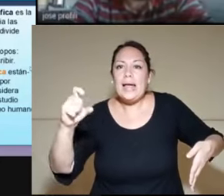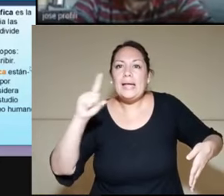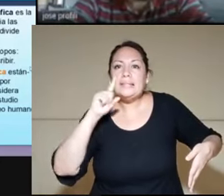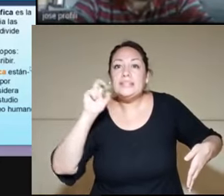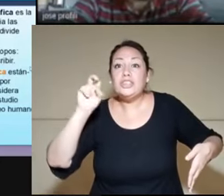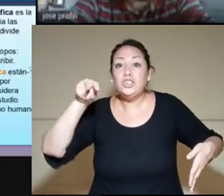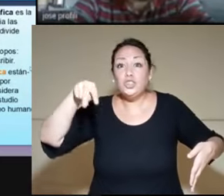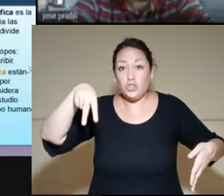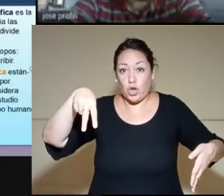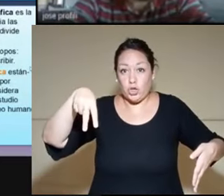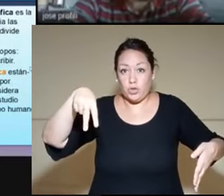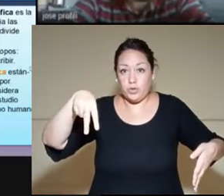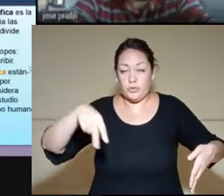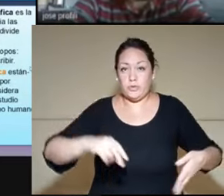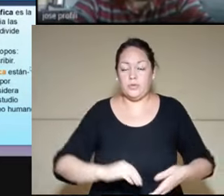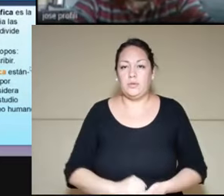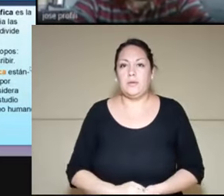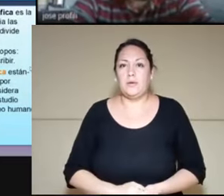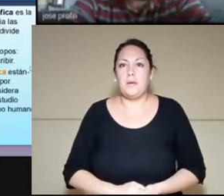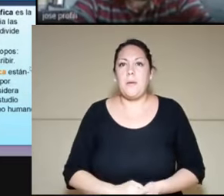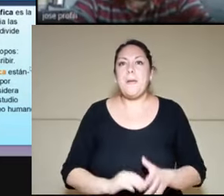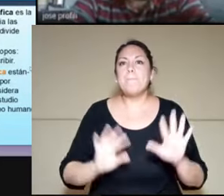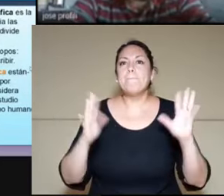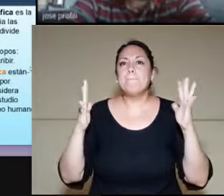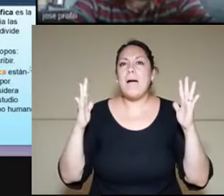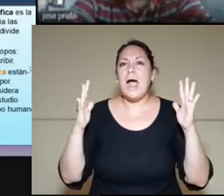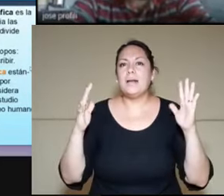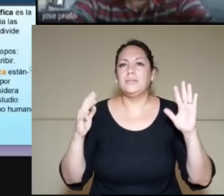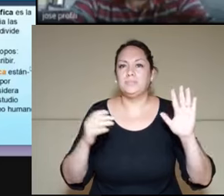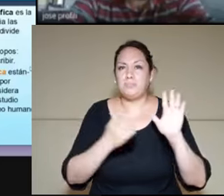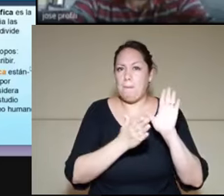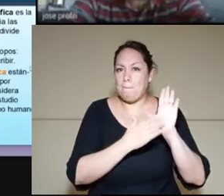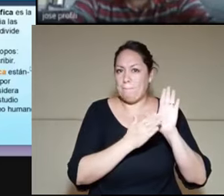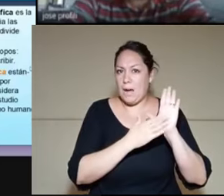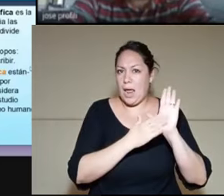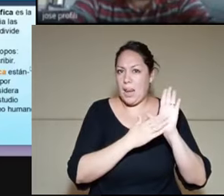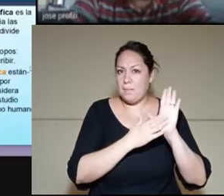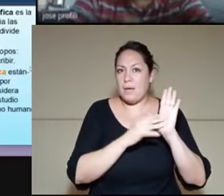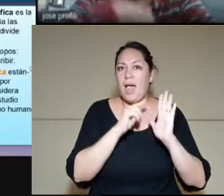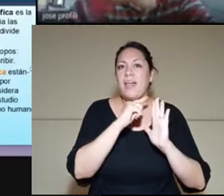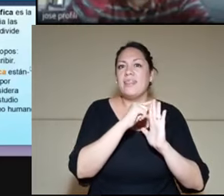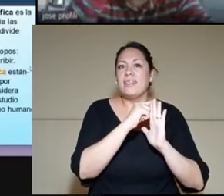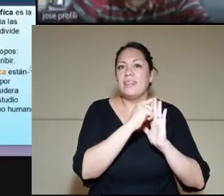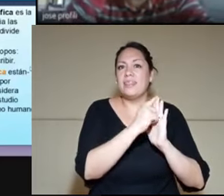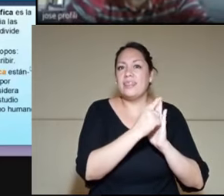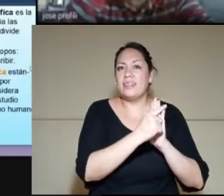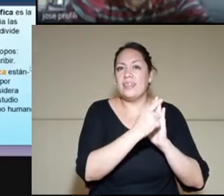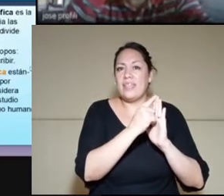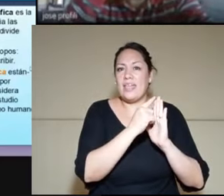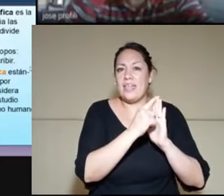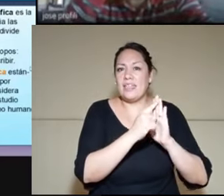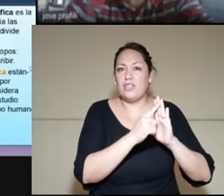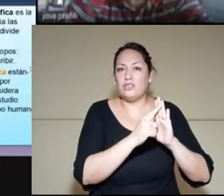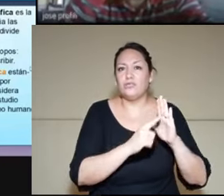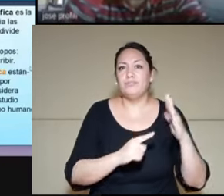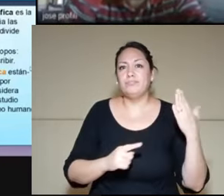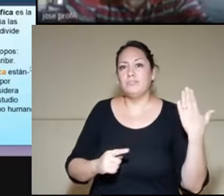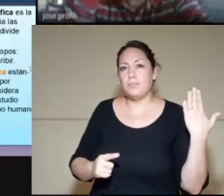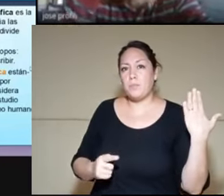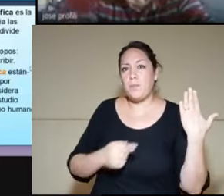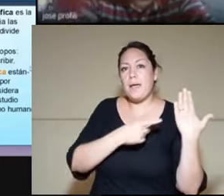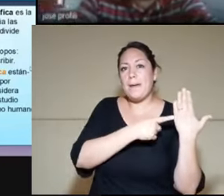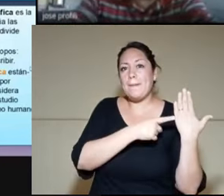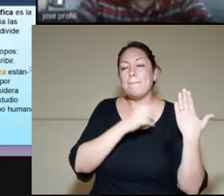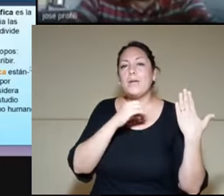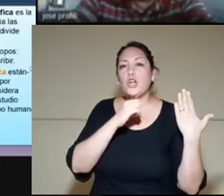o hacia arriba se llama supinación, ¿sí? Y cuando las palmas o la parte, digamos, del dorso de las manos